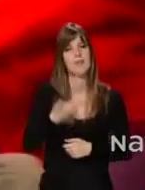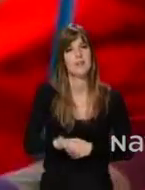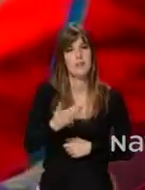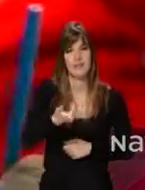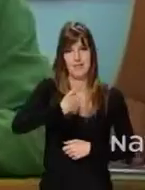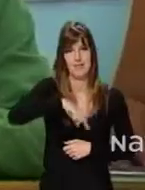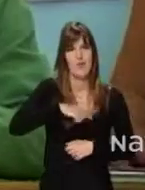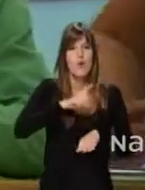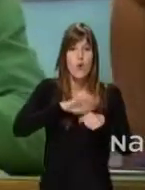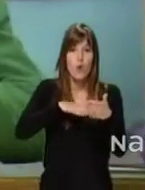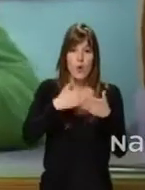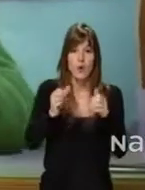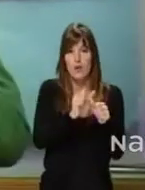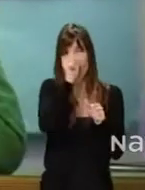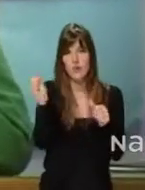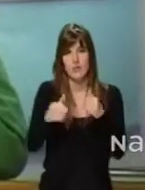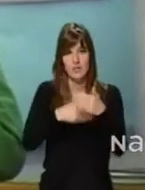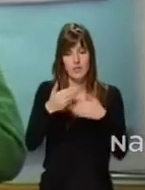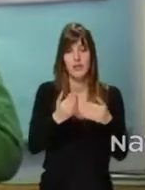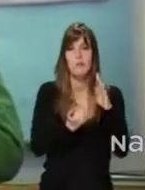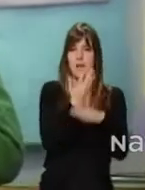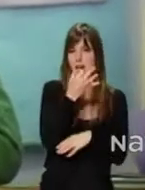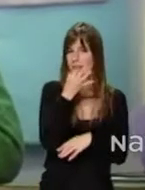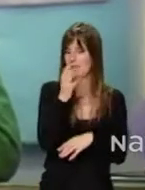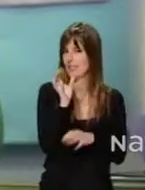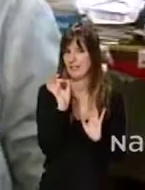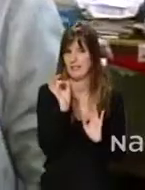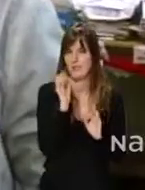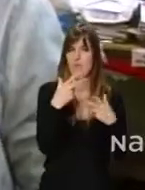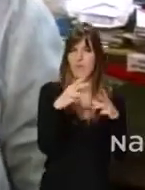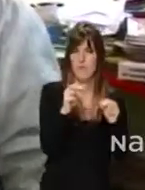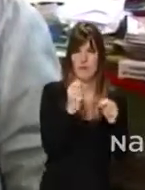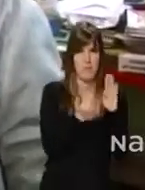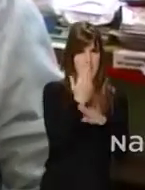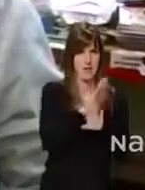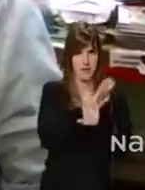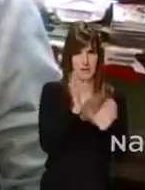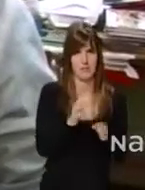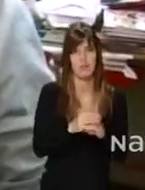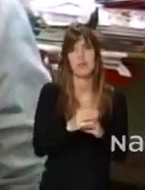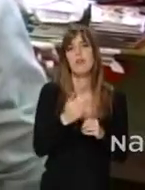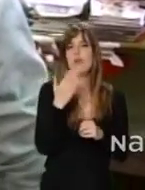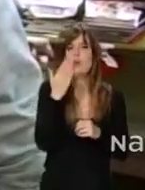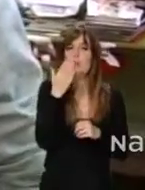jornada continua. Fuimos uno de los 4 primeros centros que empezó en Navarra y con un porcentaje de un